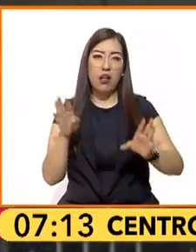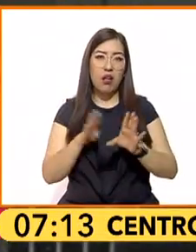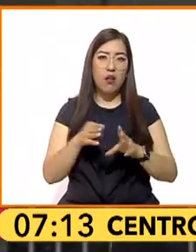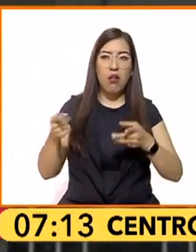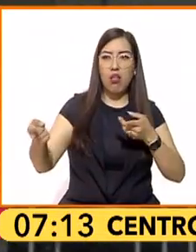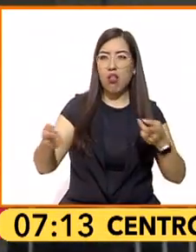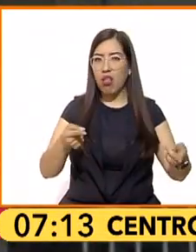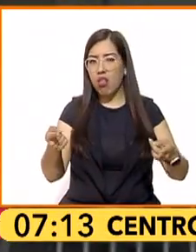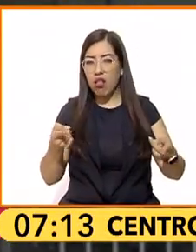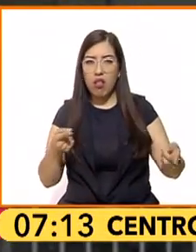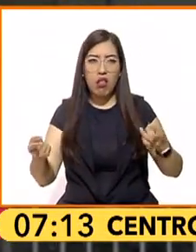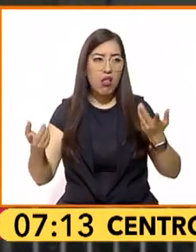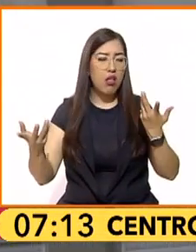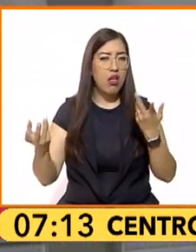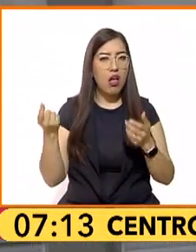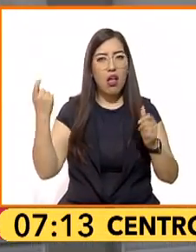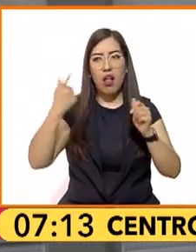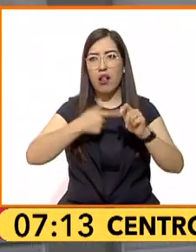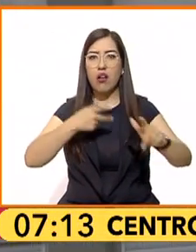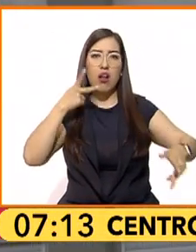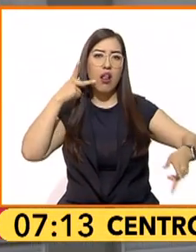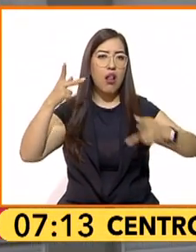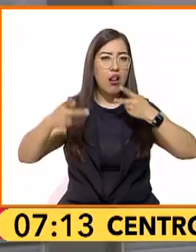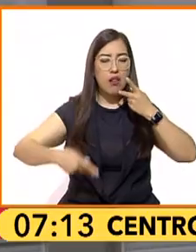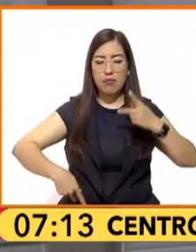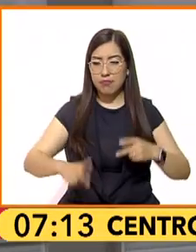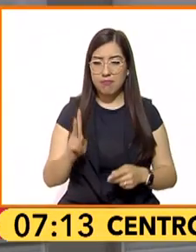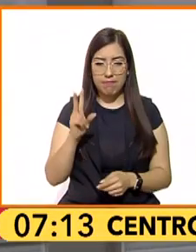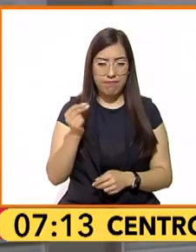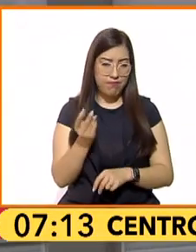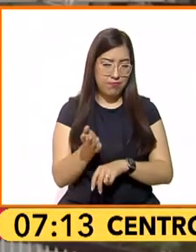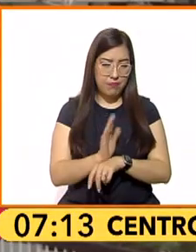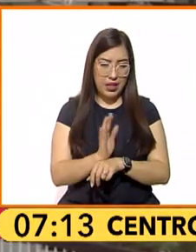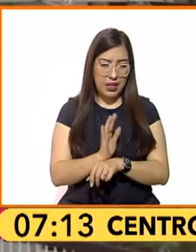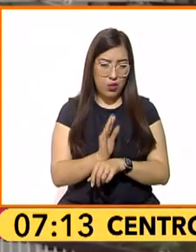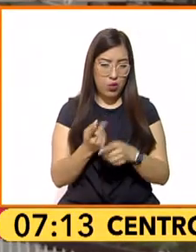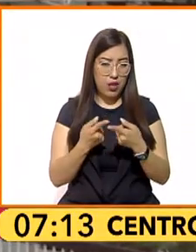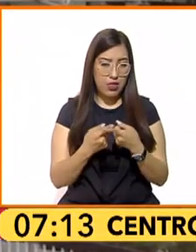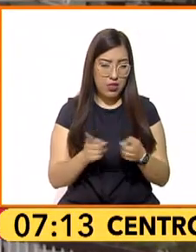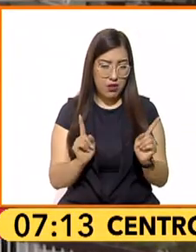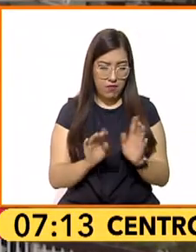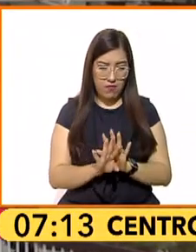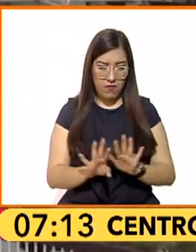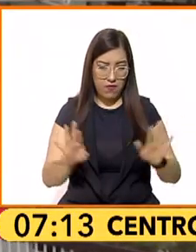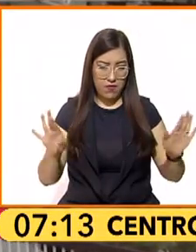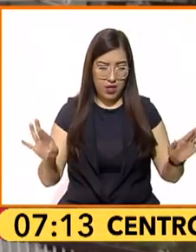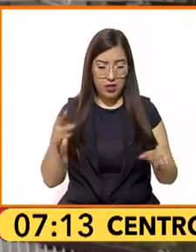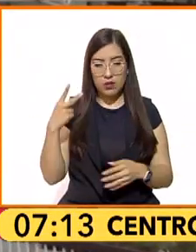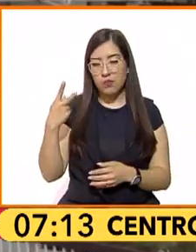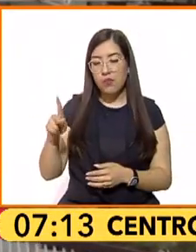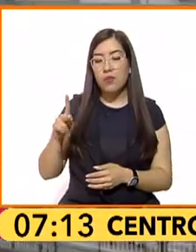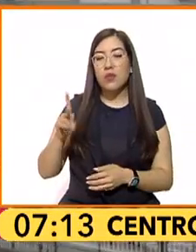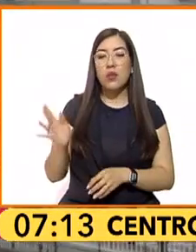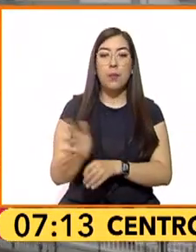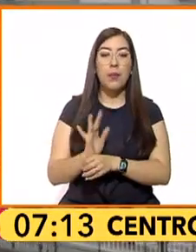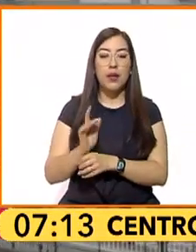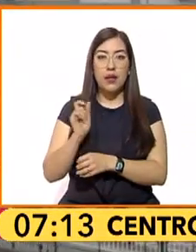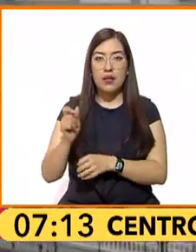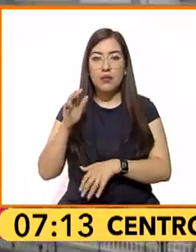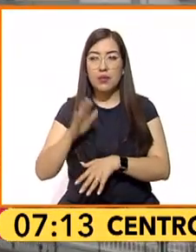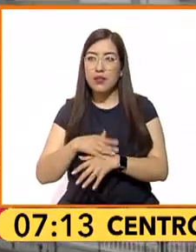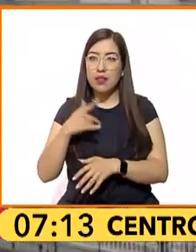moviéndose y tal, ¿no? Pero bueno, la película tiene un fin, digamos, de entretenimiento, no es la